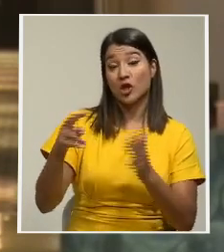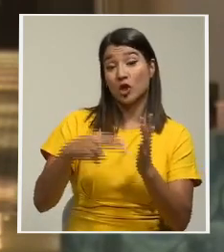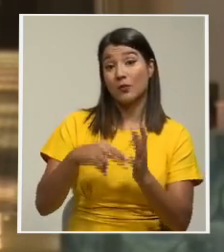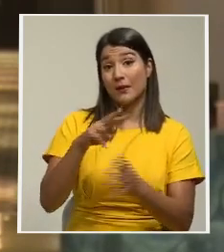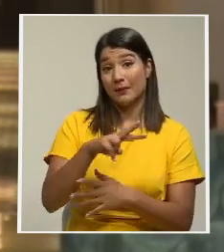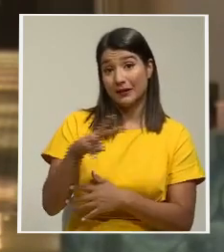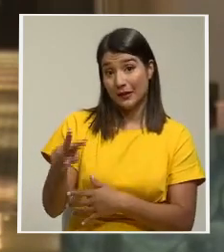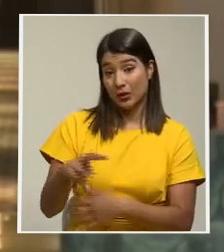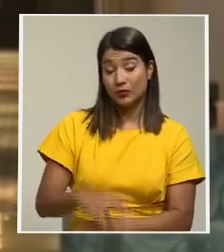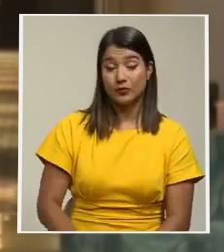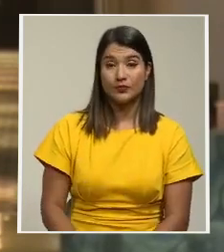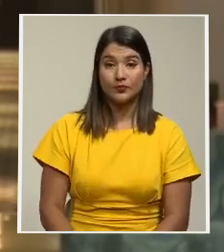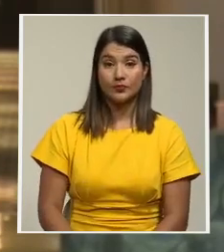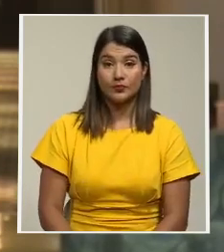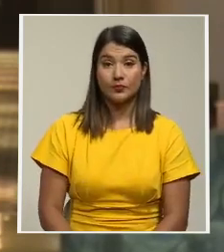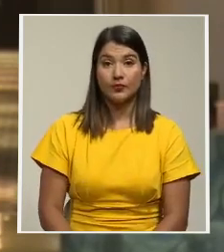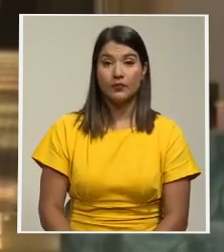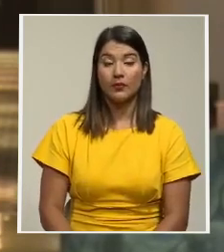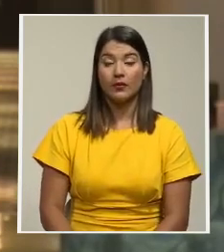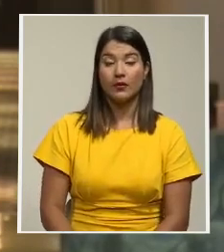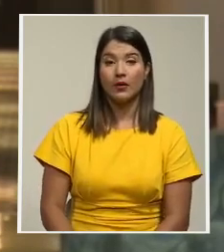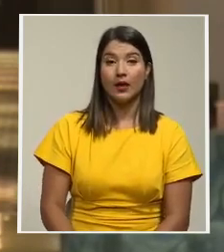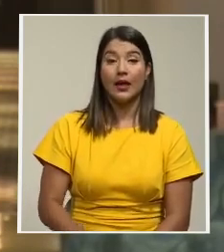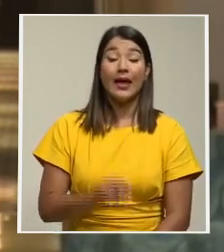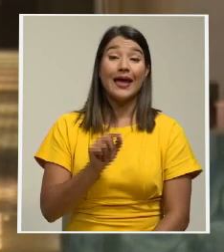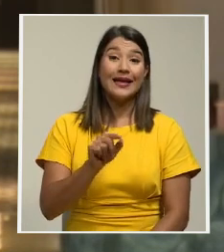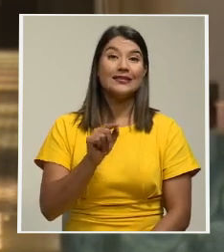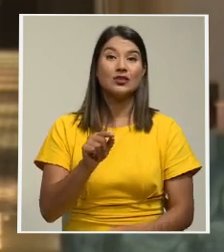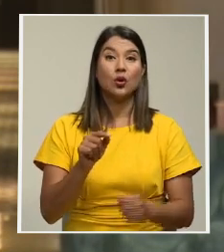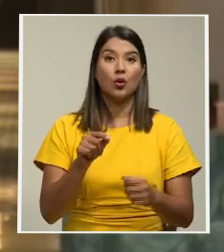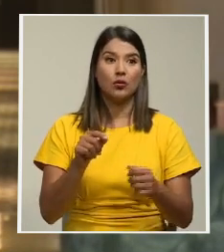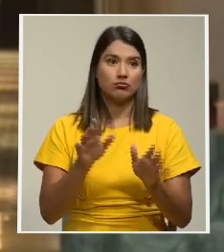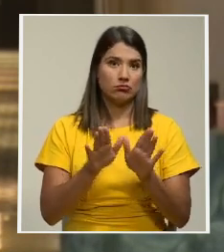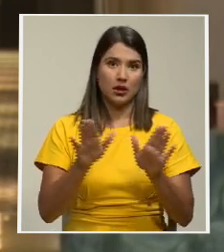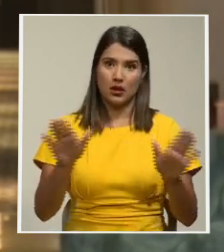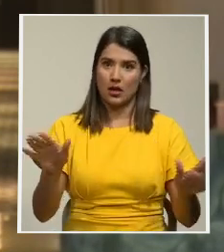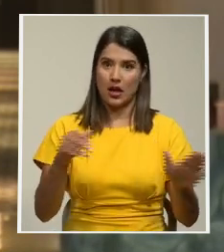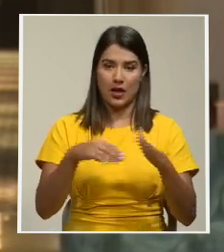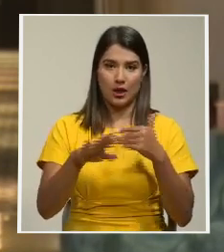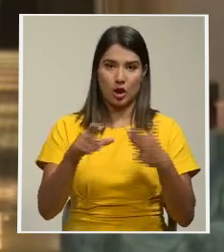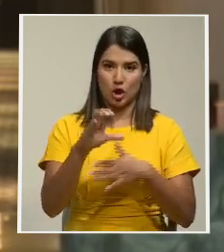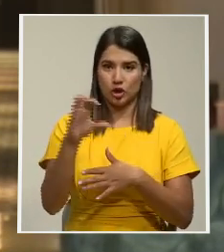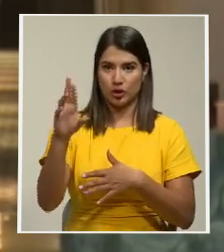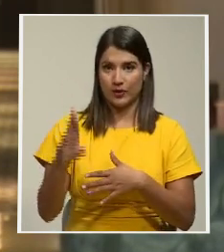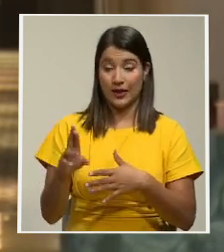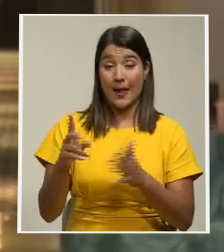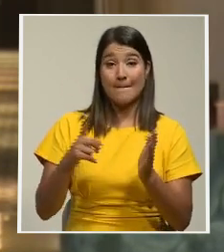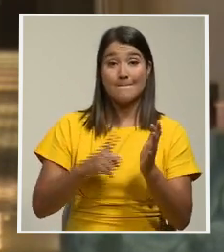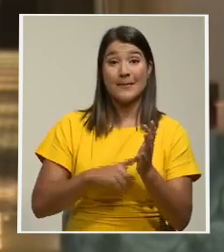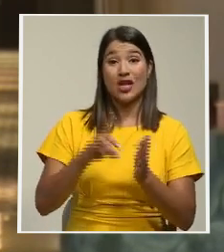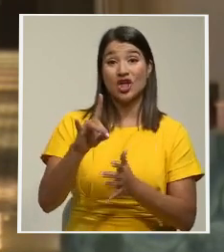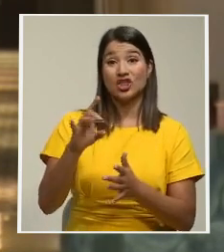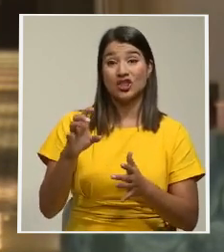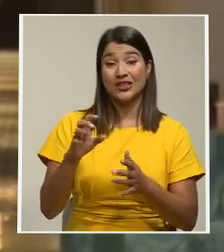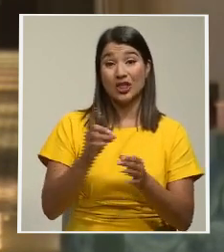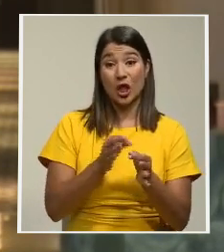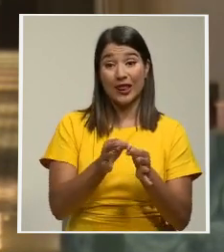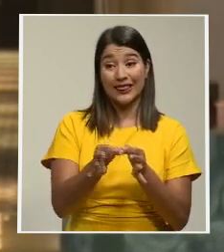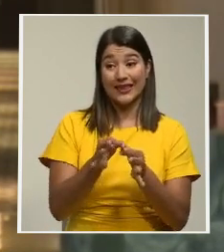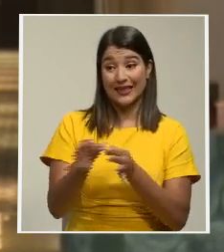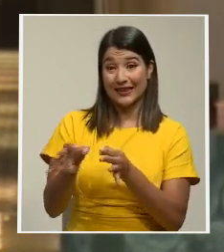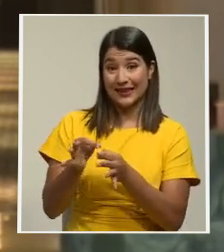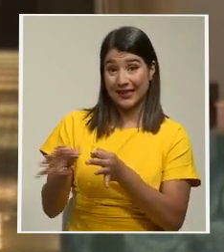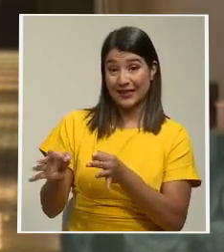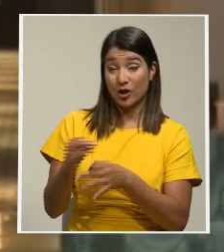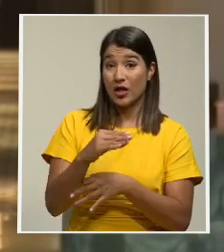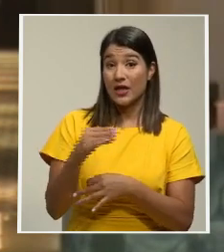2022. Va a ser a nivel nacional en los 1.800 distritos que existen y va a ser